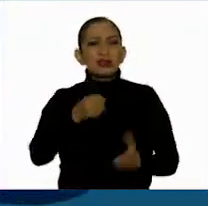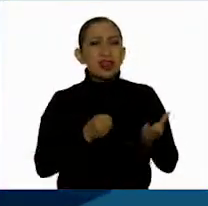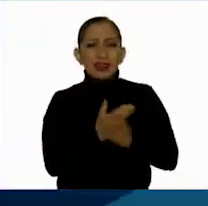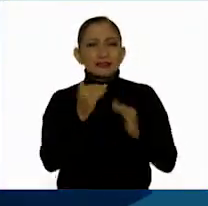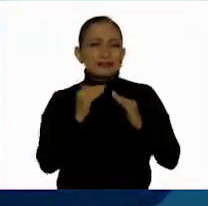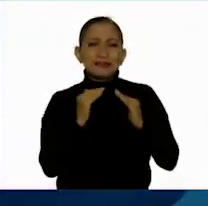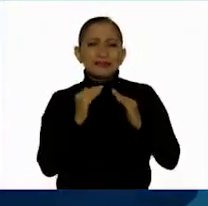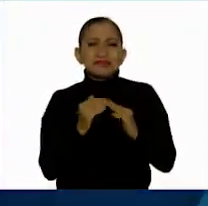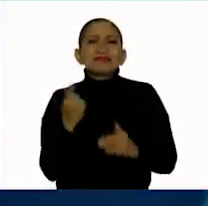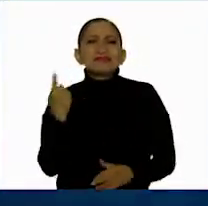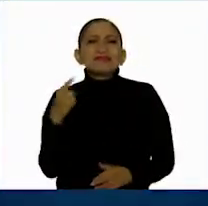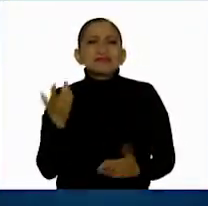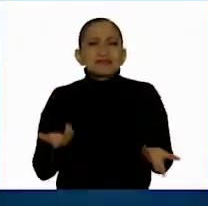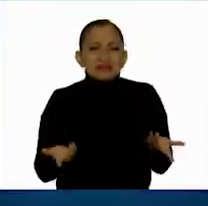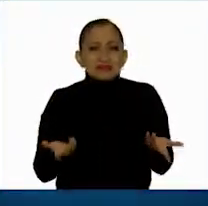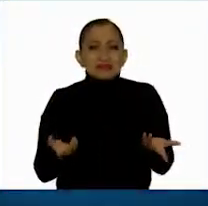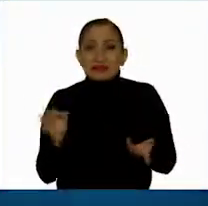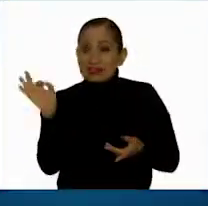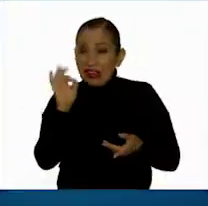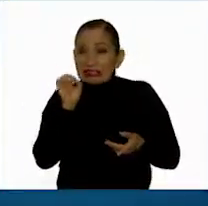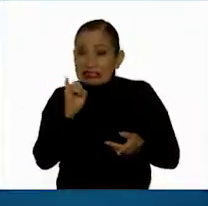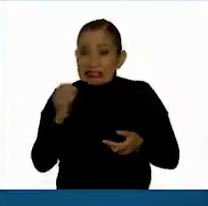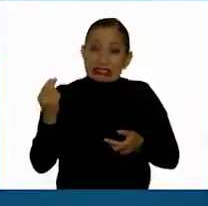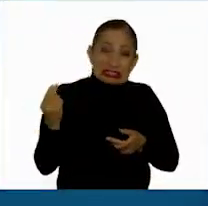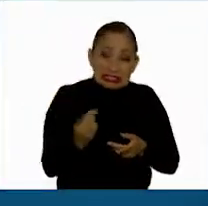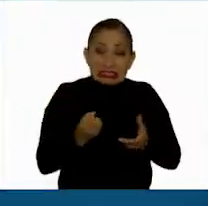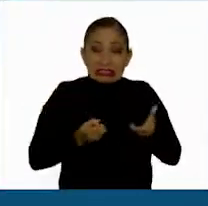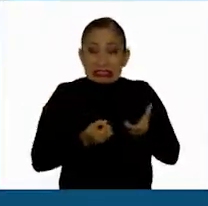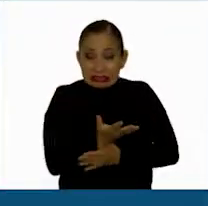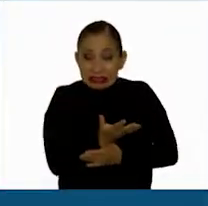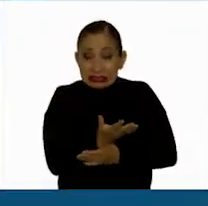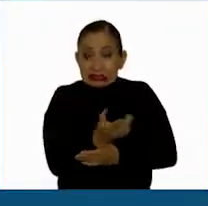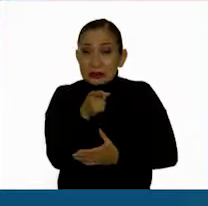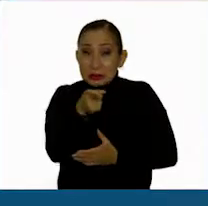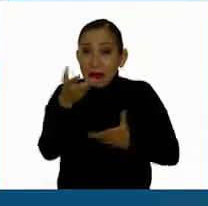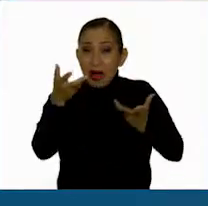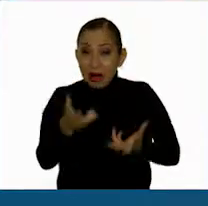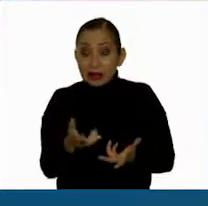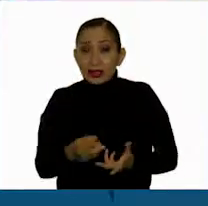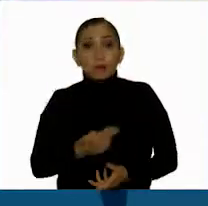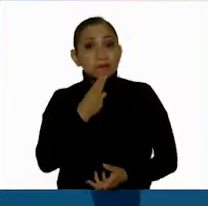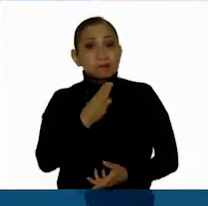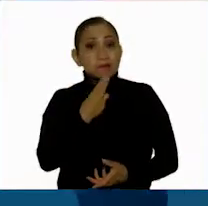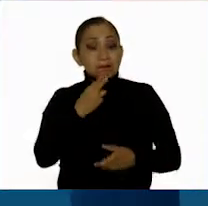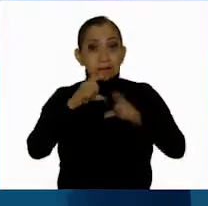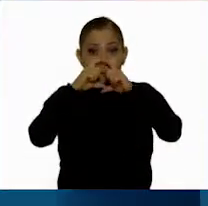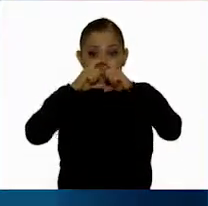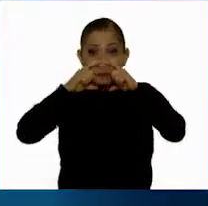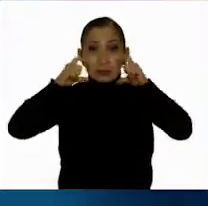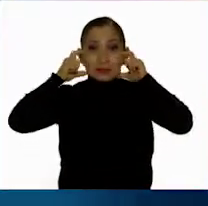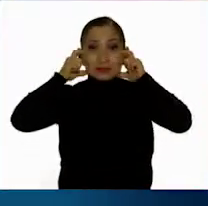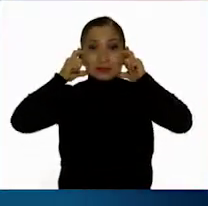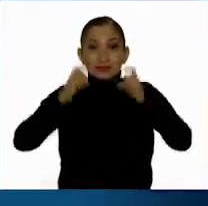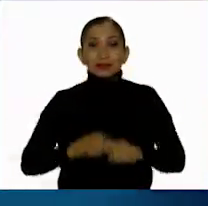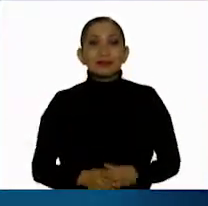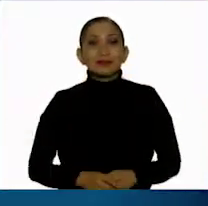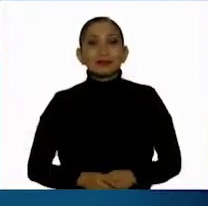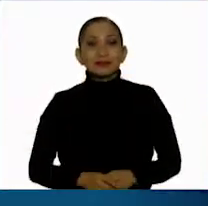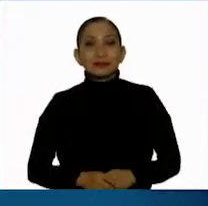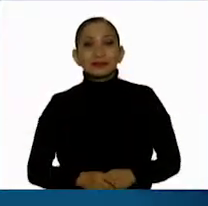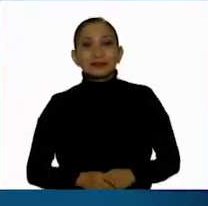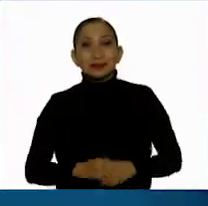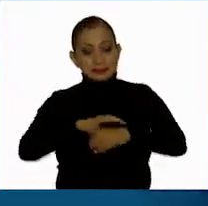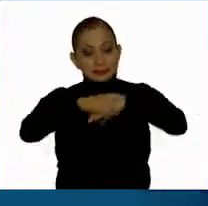no salir de casa a menos que sea muy necesario. Si lo haces, utiliza el